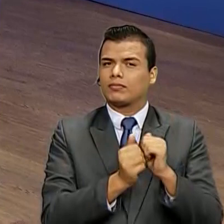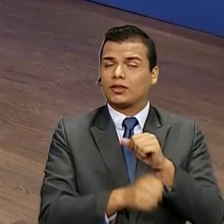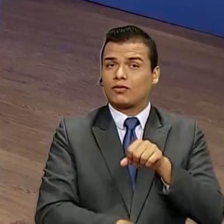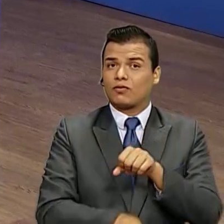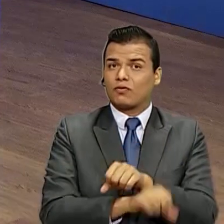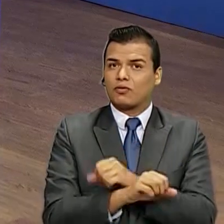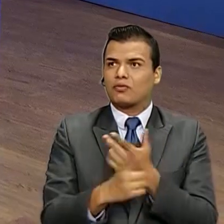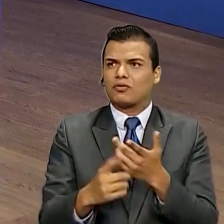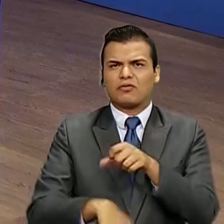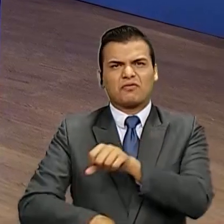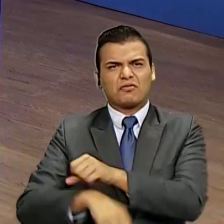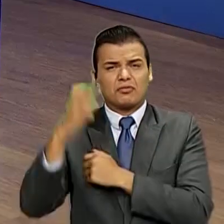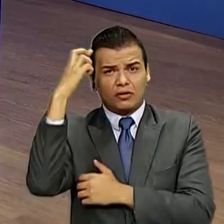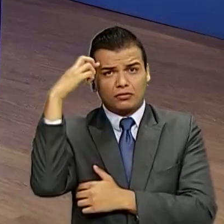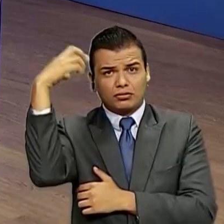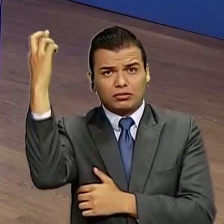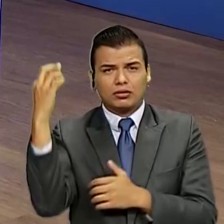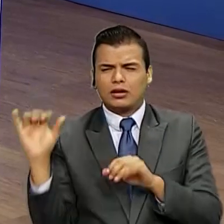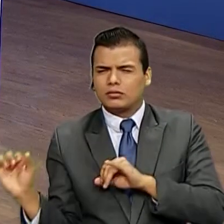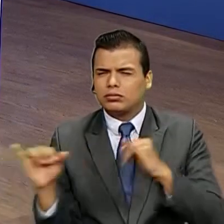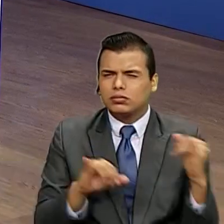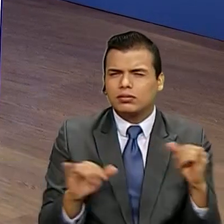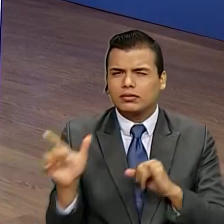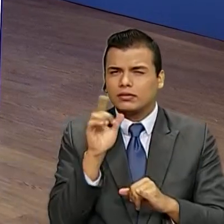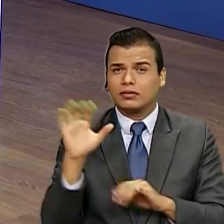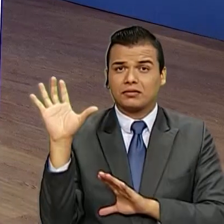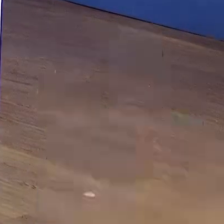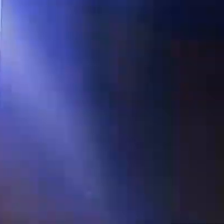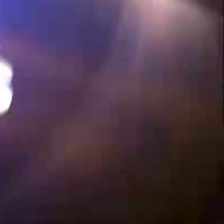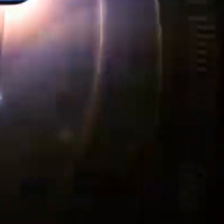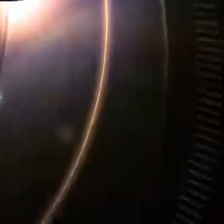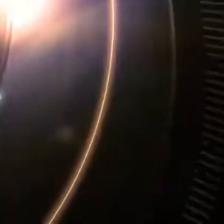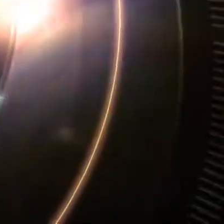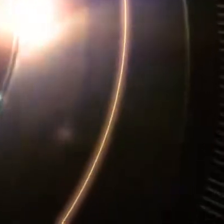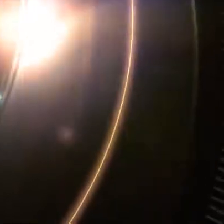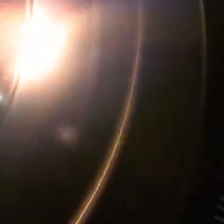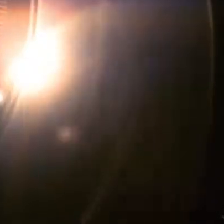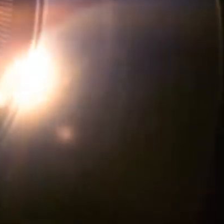fútbol, fútbol profesional, Giro de Italia, baloncesto. Ya regresamos.